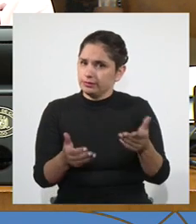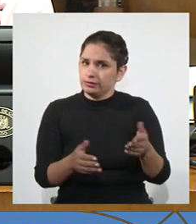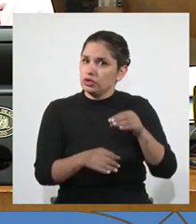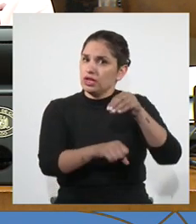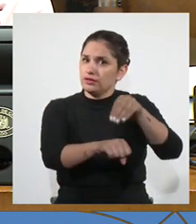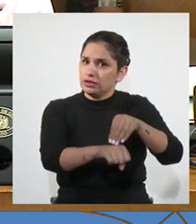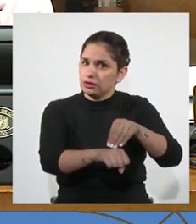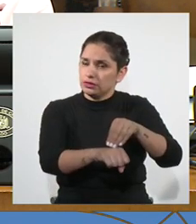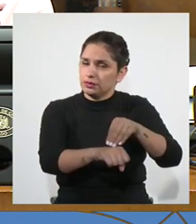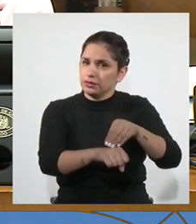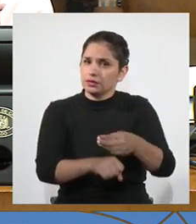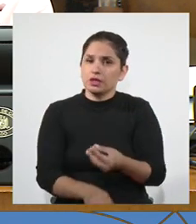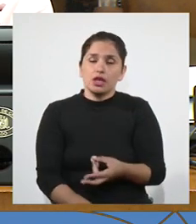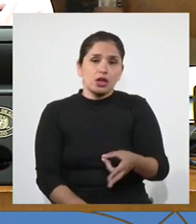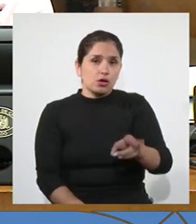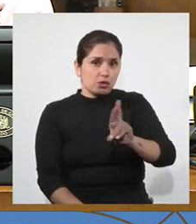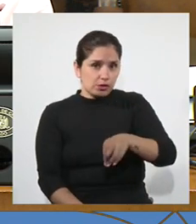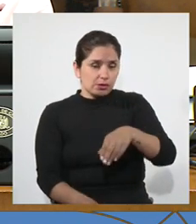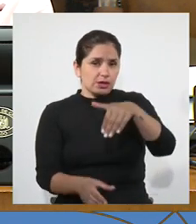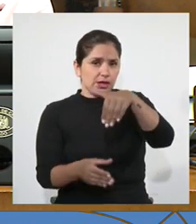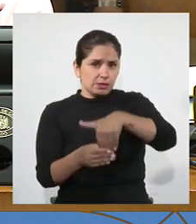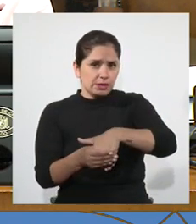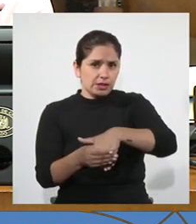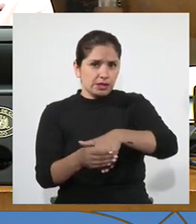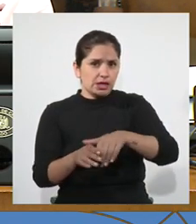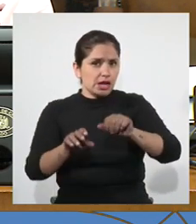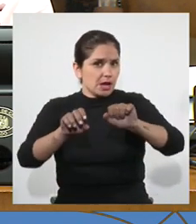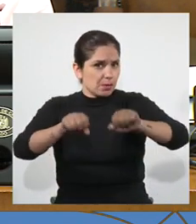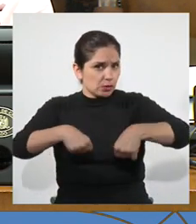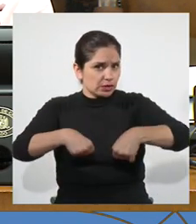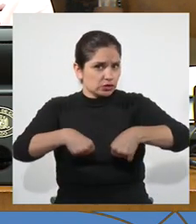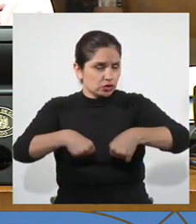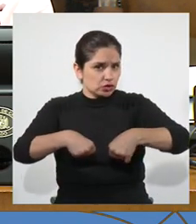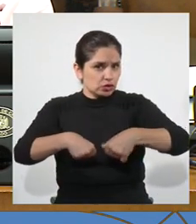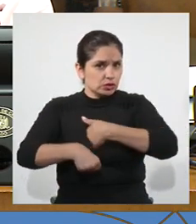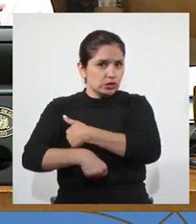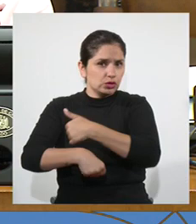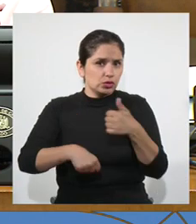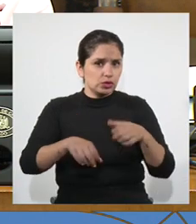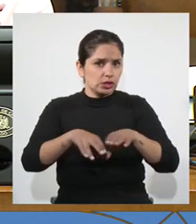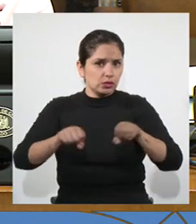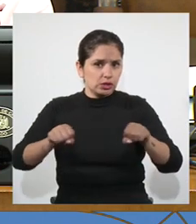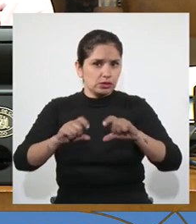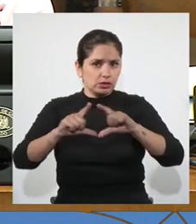votamos, reiteramos la aprobación unánime de la partida.